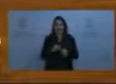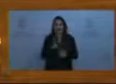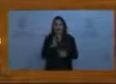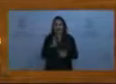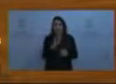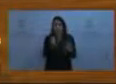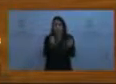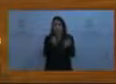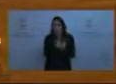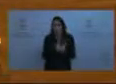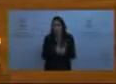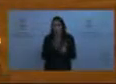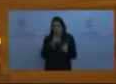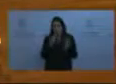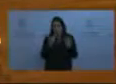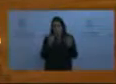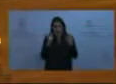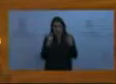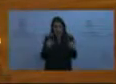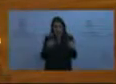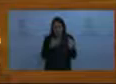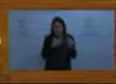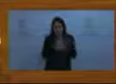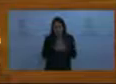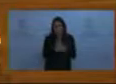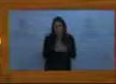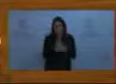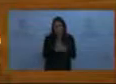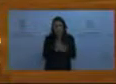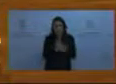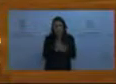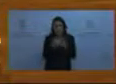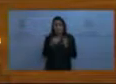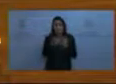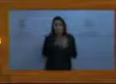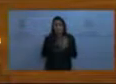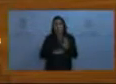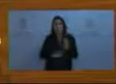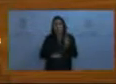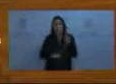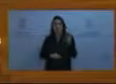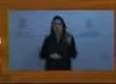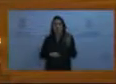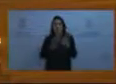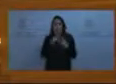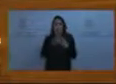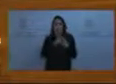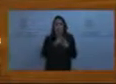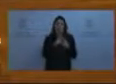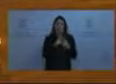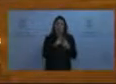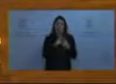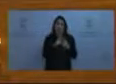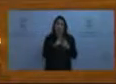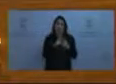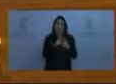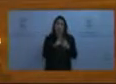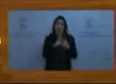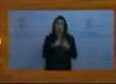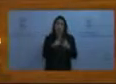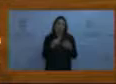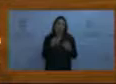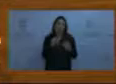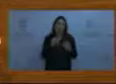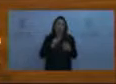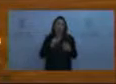brevemente para ir terminando. Consta de 3 líneas, una sería la línea, por así decir, estatal,